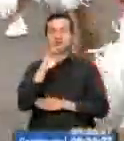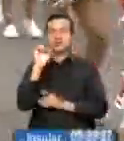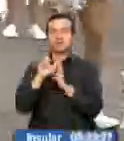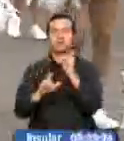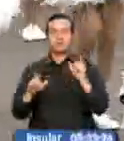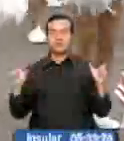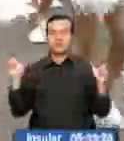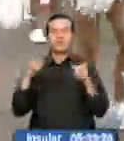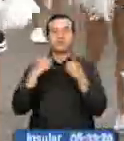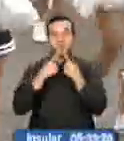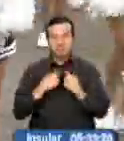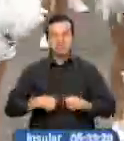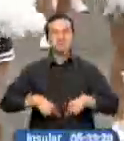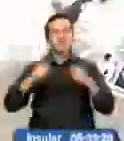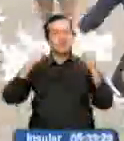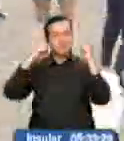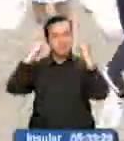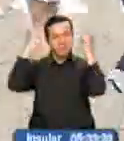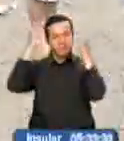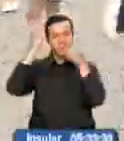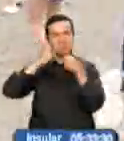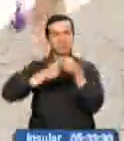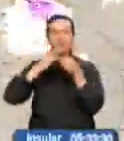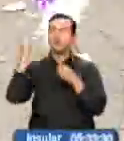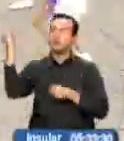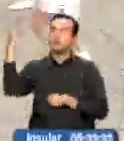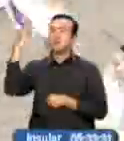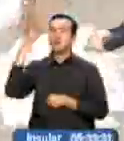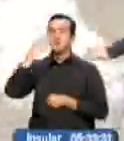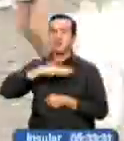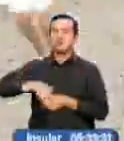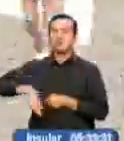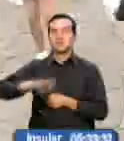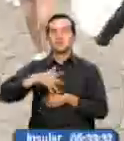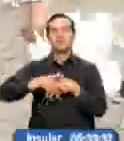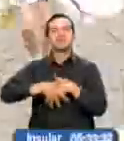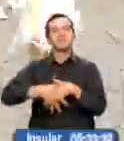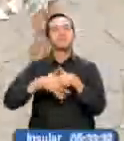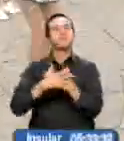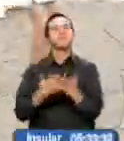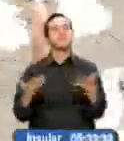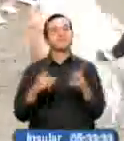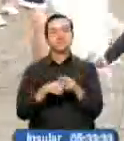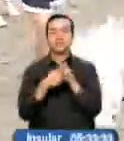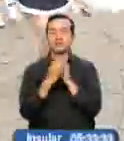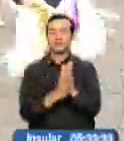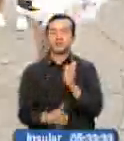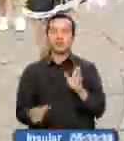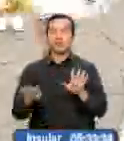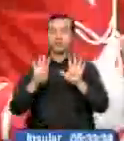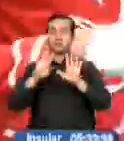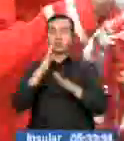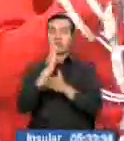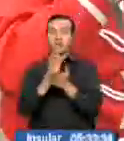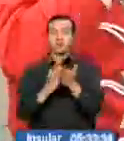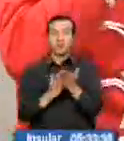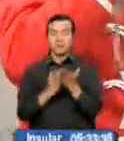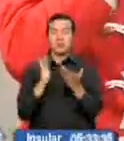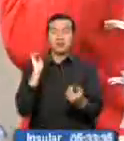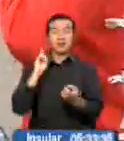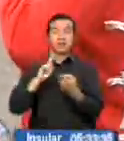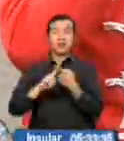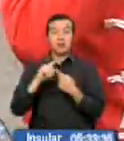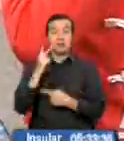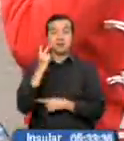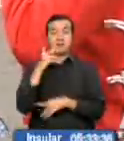diciendo de esta manera que viva Quito. Un sol radiante acompañó el tradicional desfile que arrancó a las 9:30 de la mañana y culminó pasado el